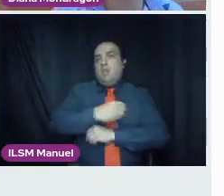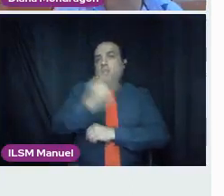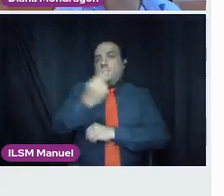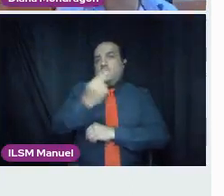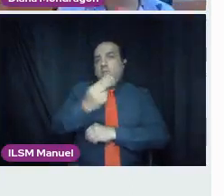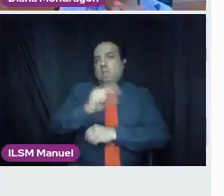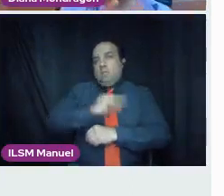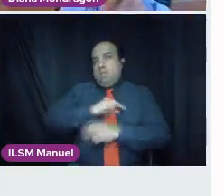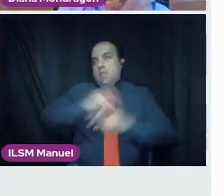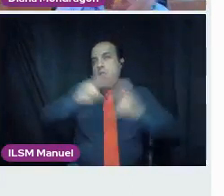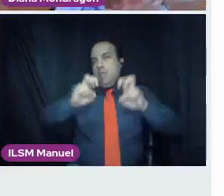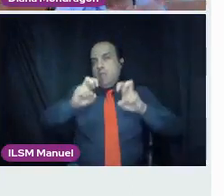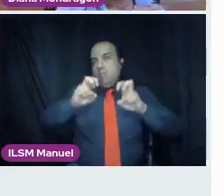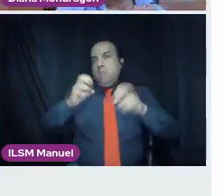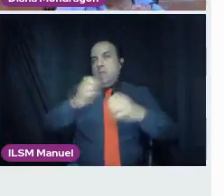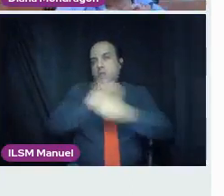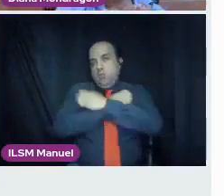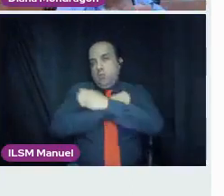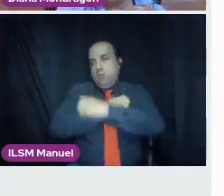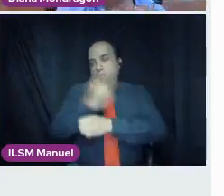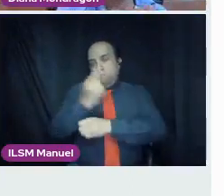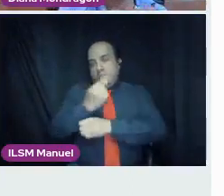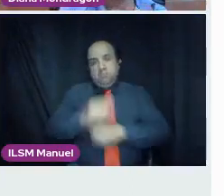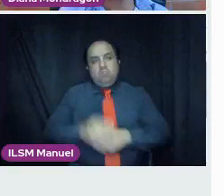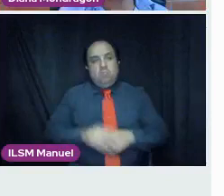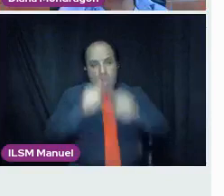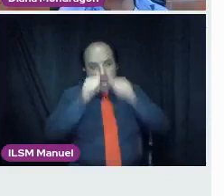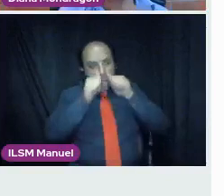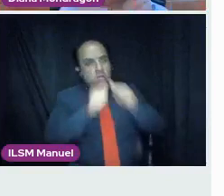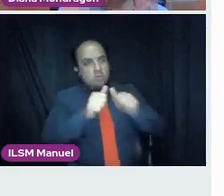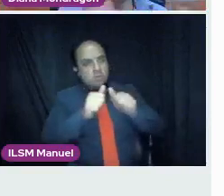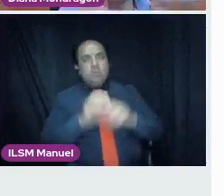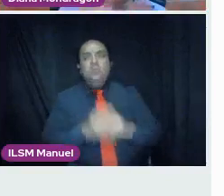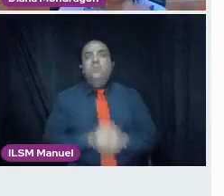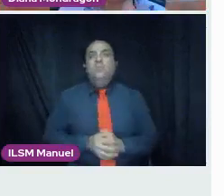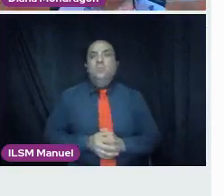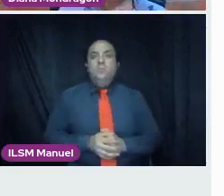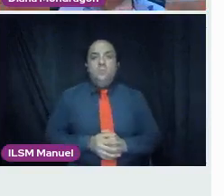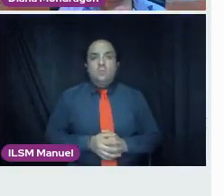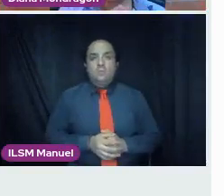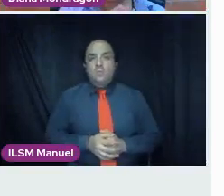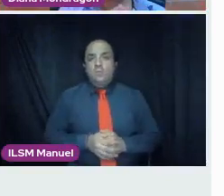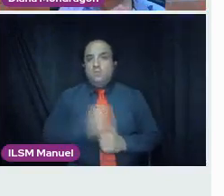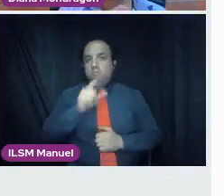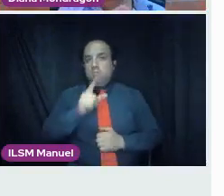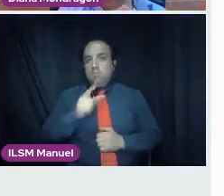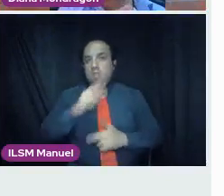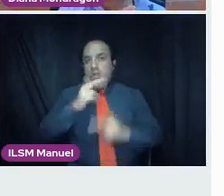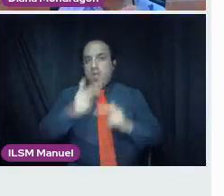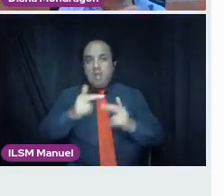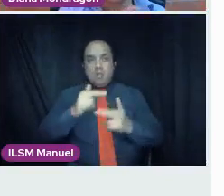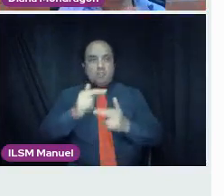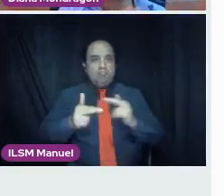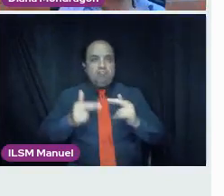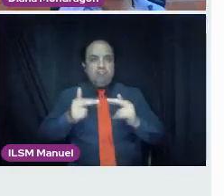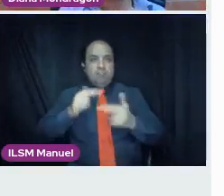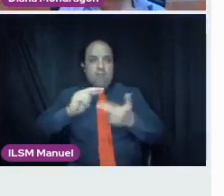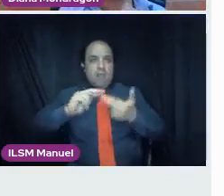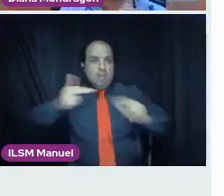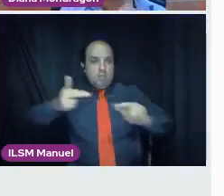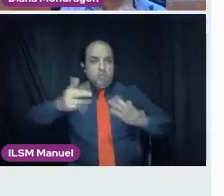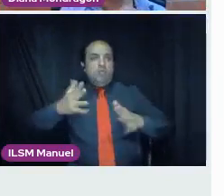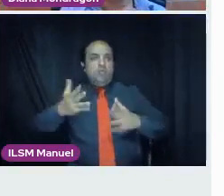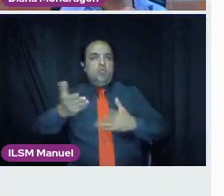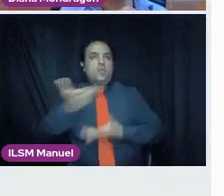por ejemplo. Y entonces también esta relación colaborativa se trabaja nuevas